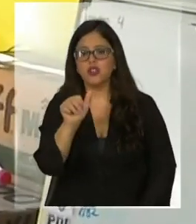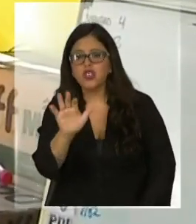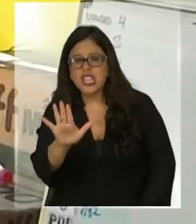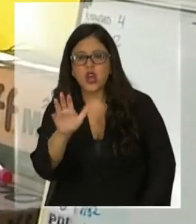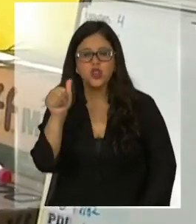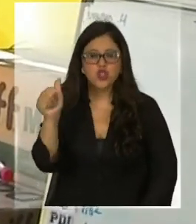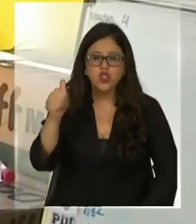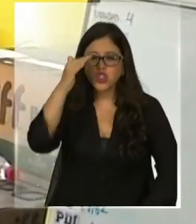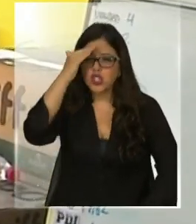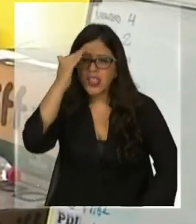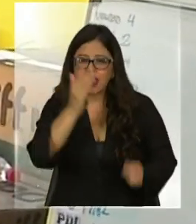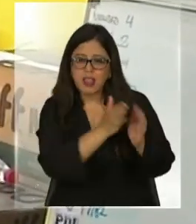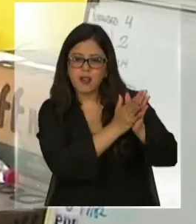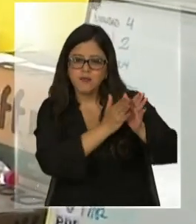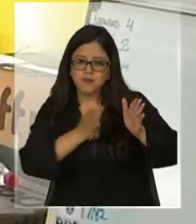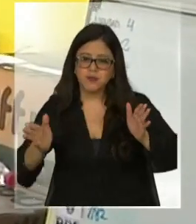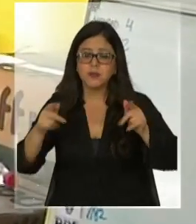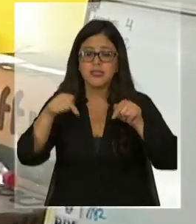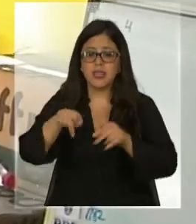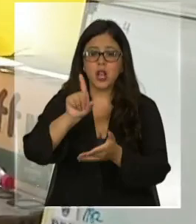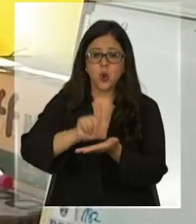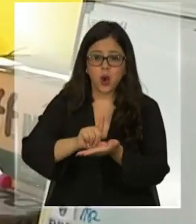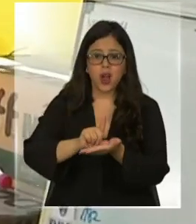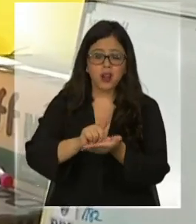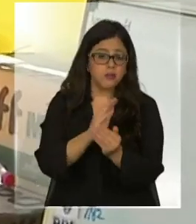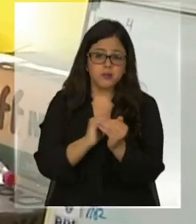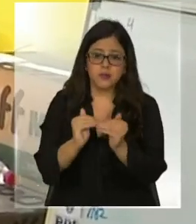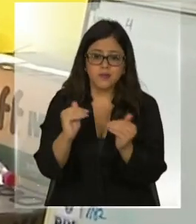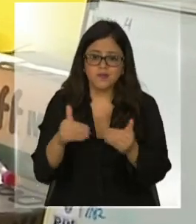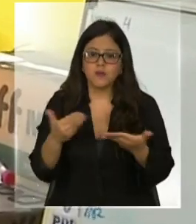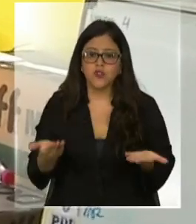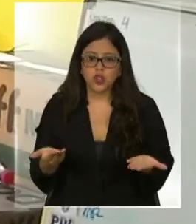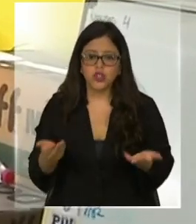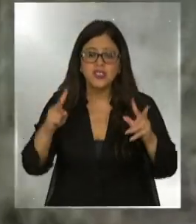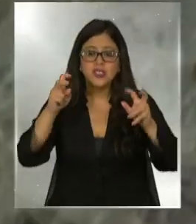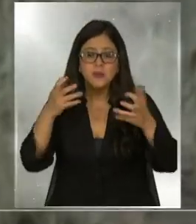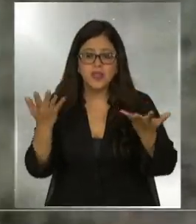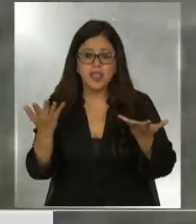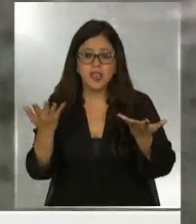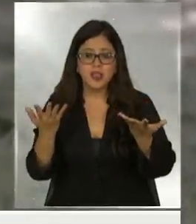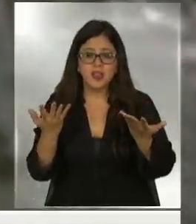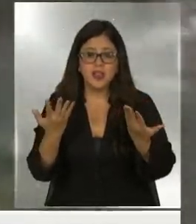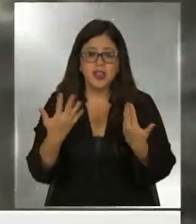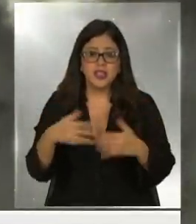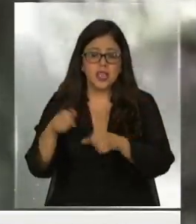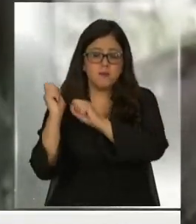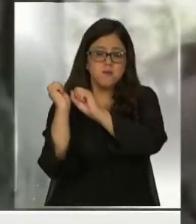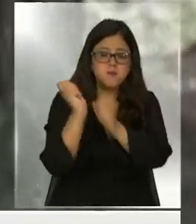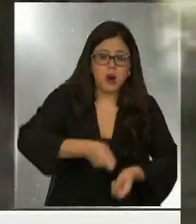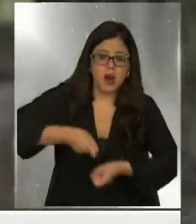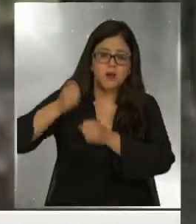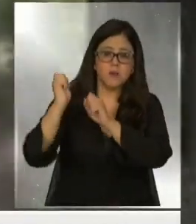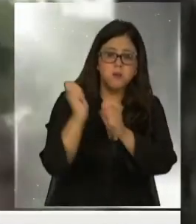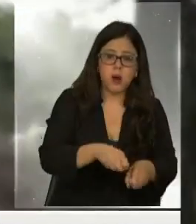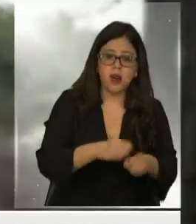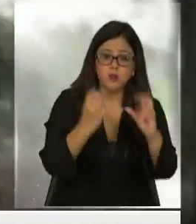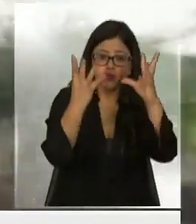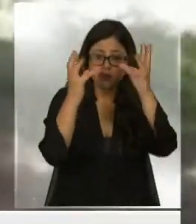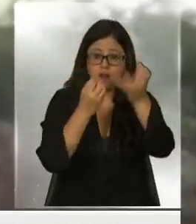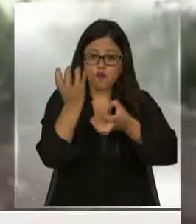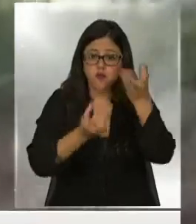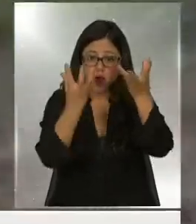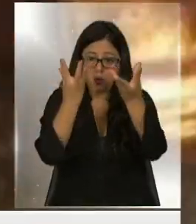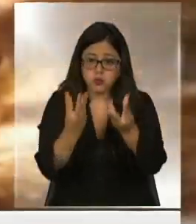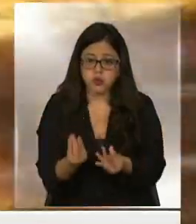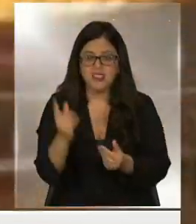zona esperamos una condición así, de manera de que el combate va a ser un combate difícil, arduo, que les toca a la brigada.